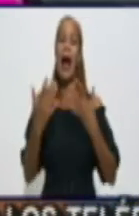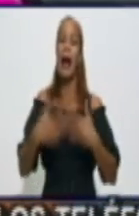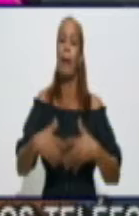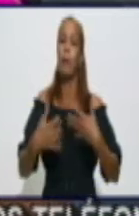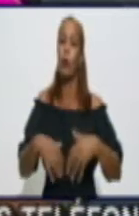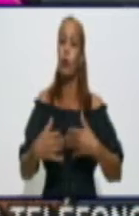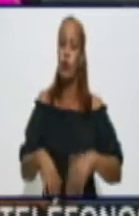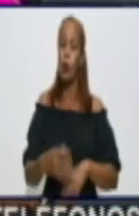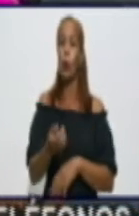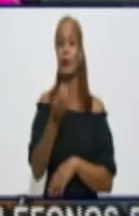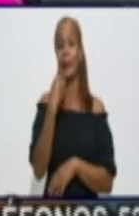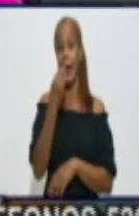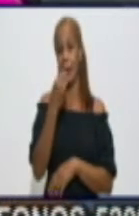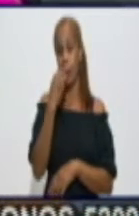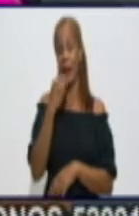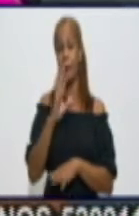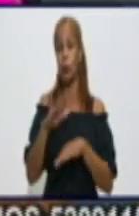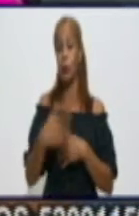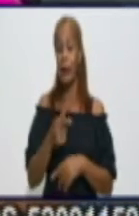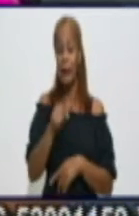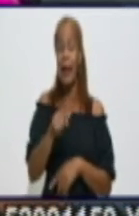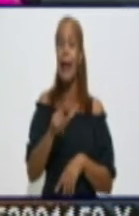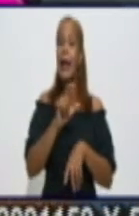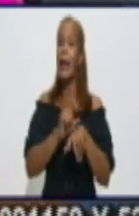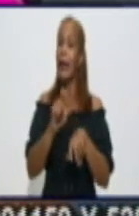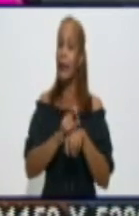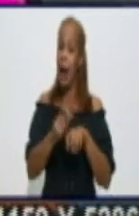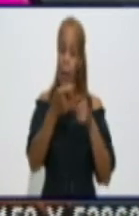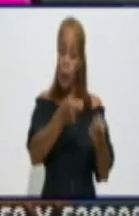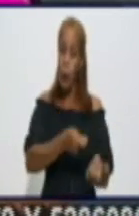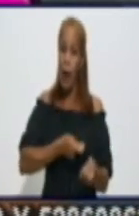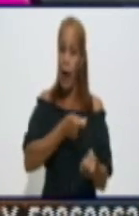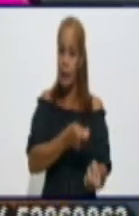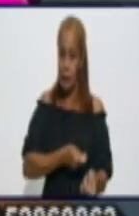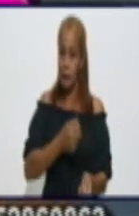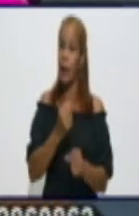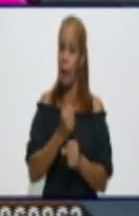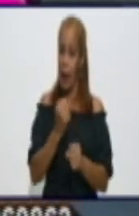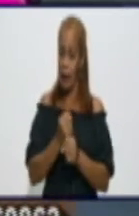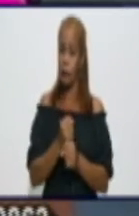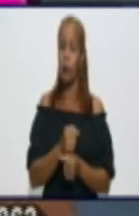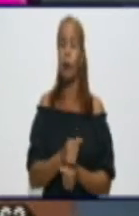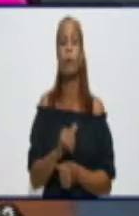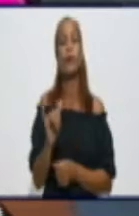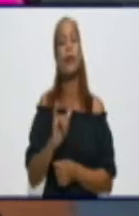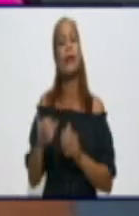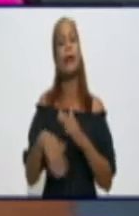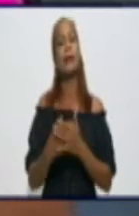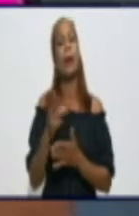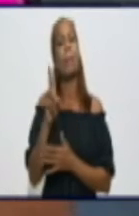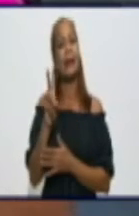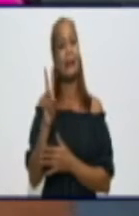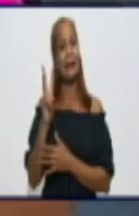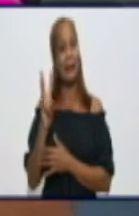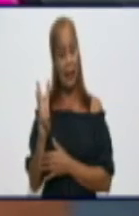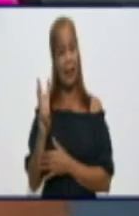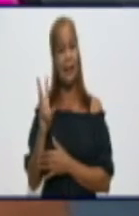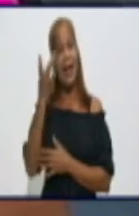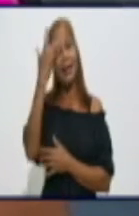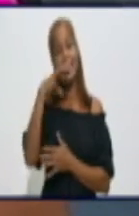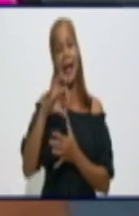de alimentos desde los huertos, parcelas, organopónicos, que el día 23 de agosto